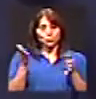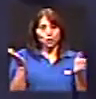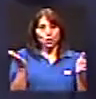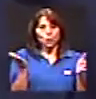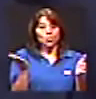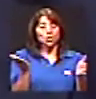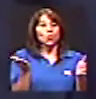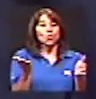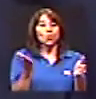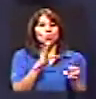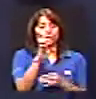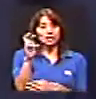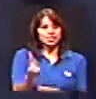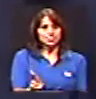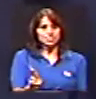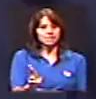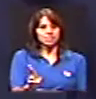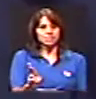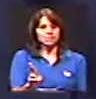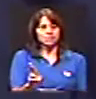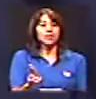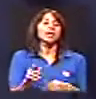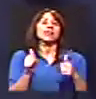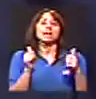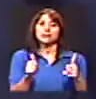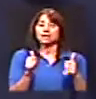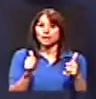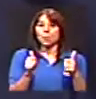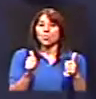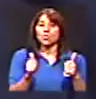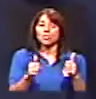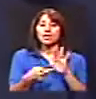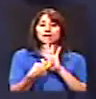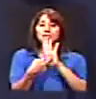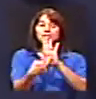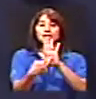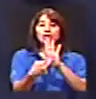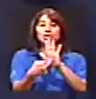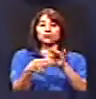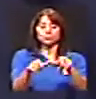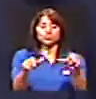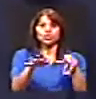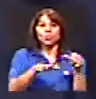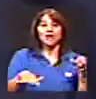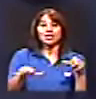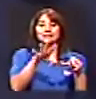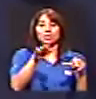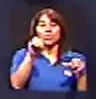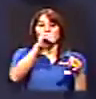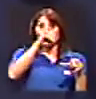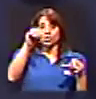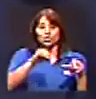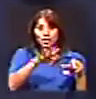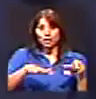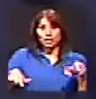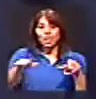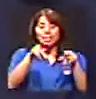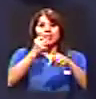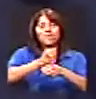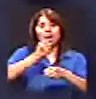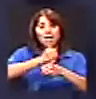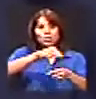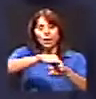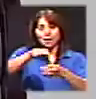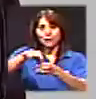bien representado en una zona que tiene al 50% de su población activa trabajando en la agricultura. Me refiero a